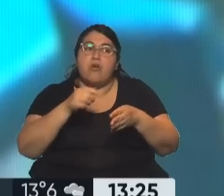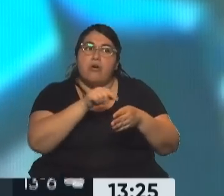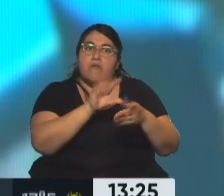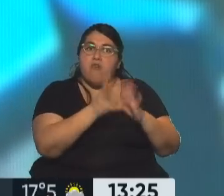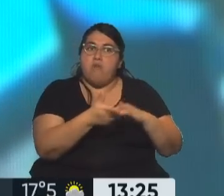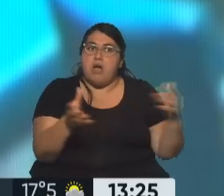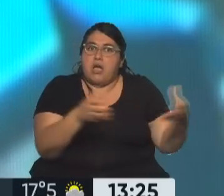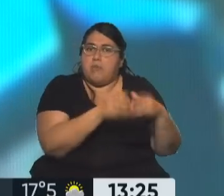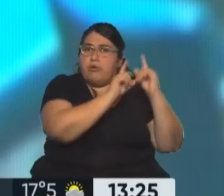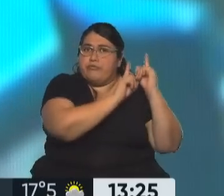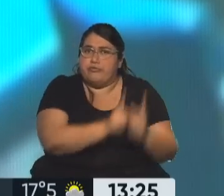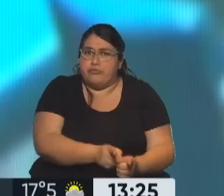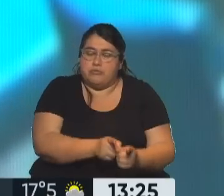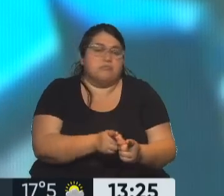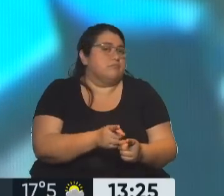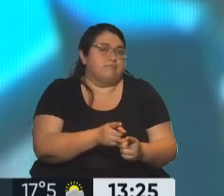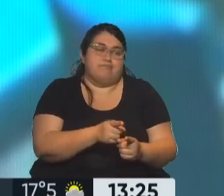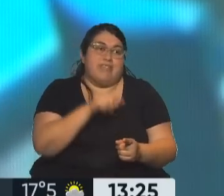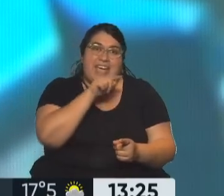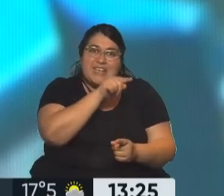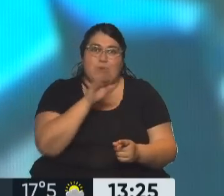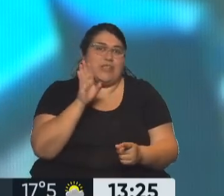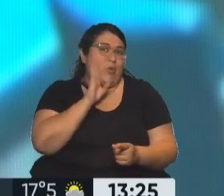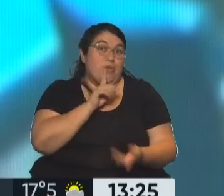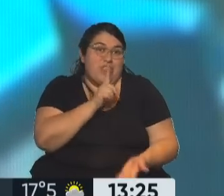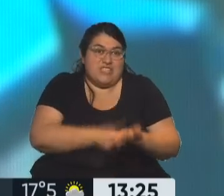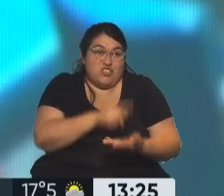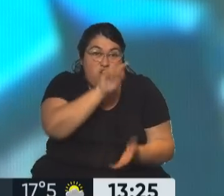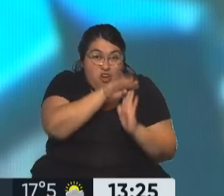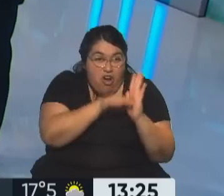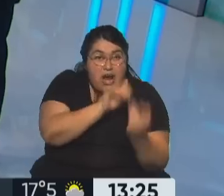caso, me parece que lo debería hacer Estados Unidos, pero bueno, es bastante difícil.